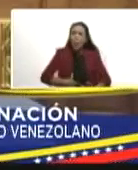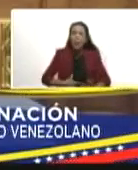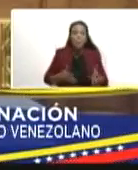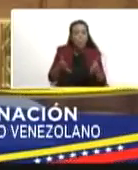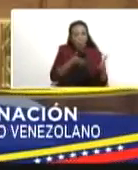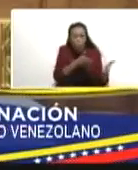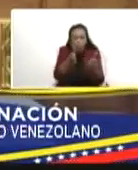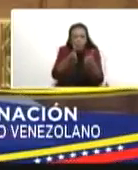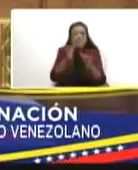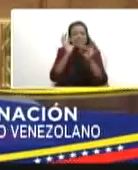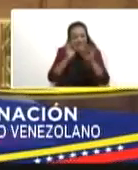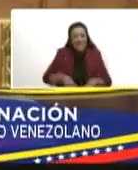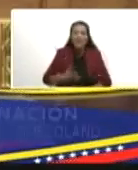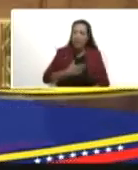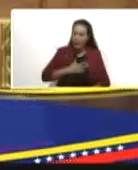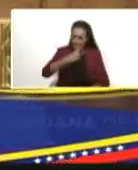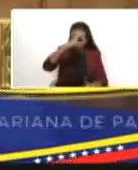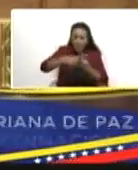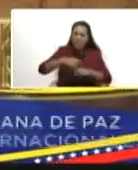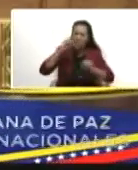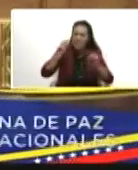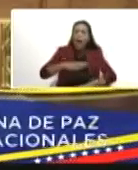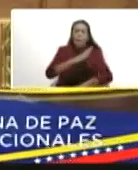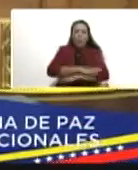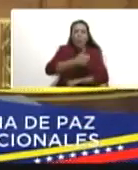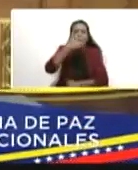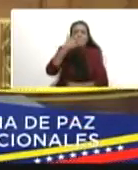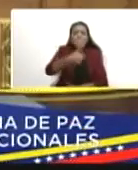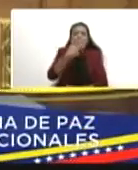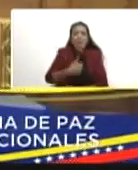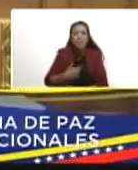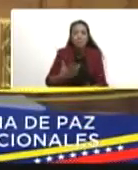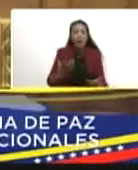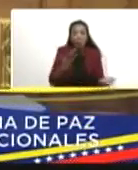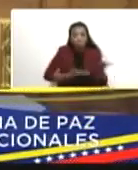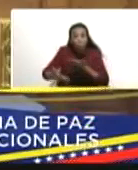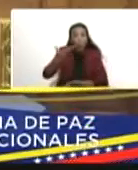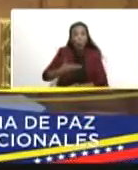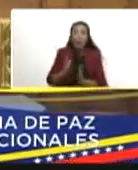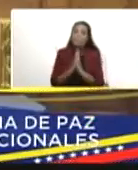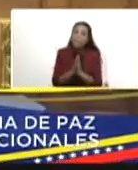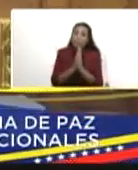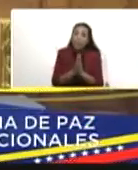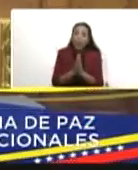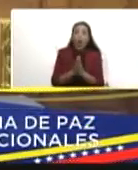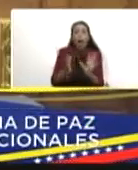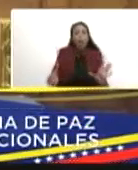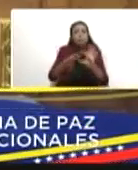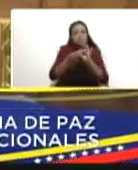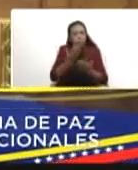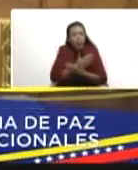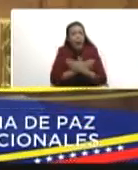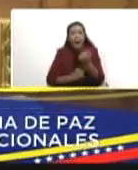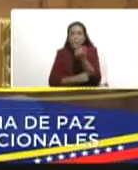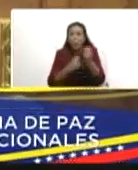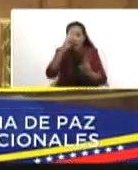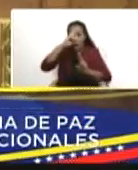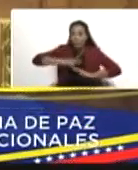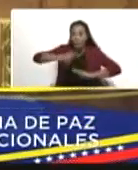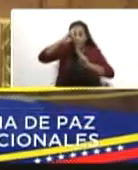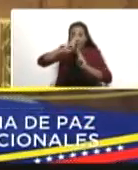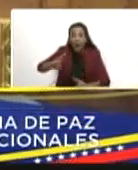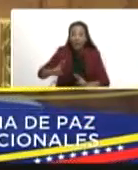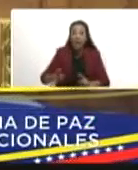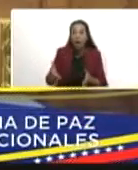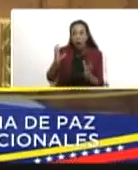senda correcta la de abogar por relaciones que se basen en la solidaridad el respeto